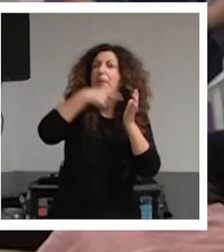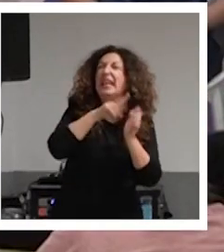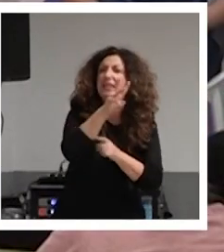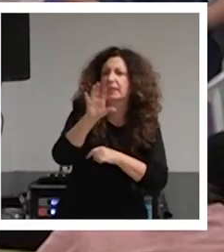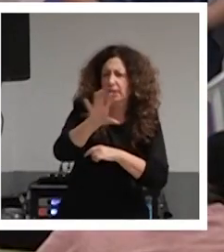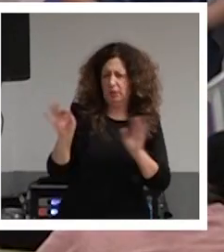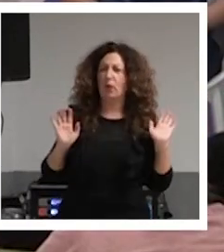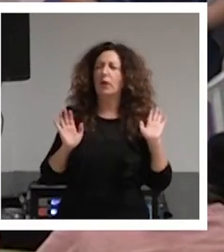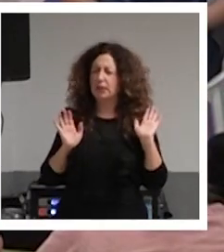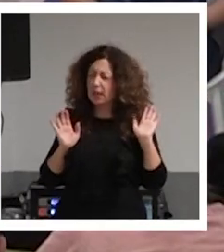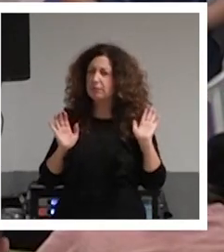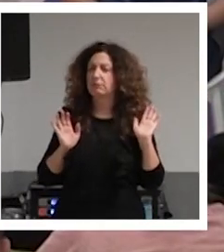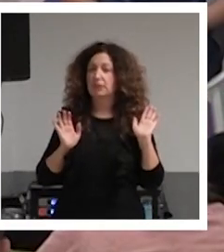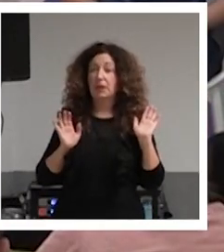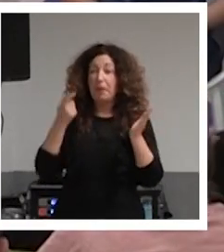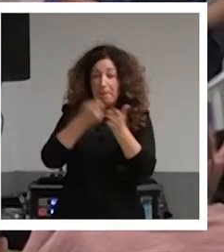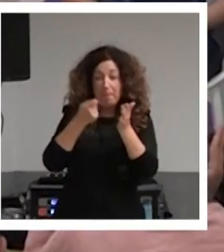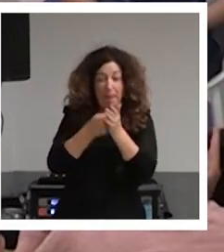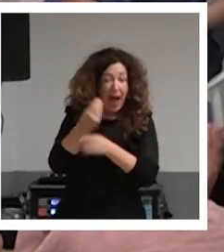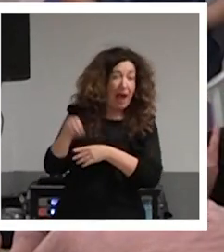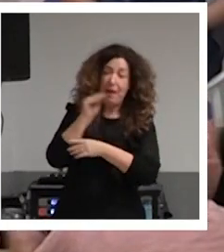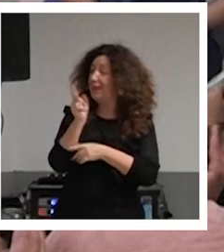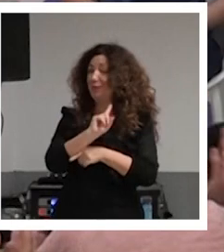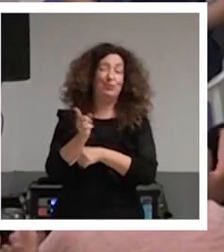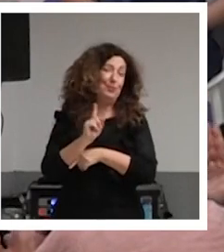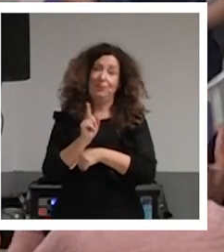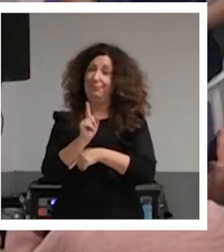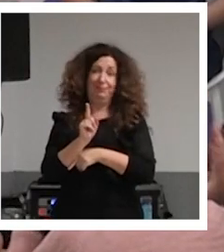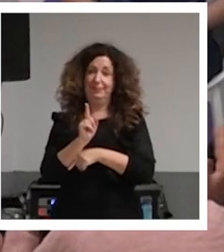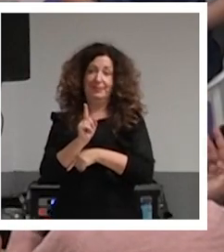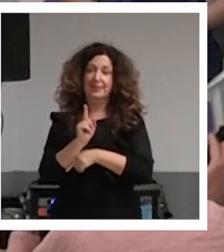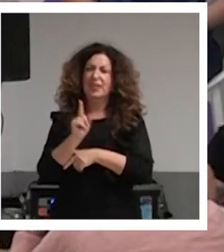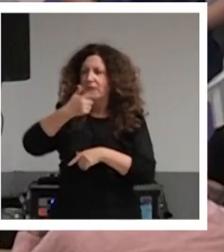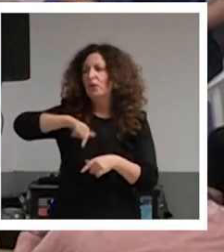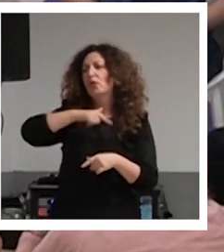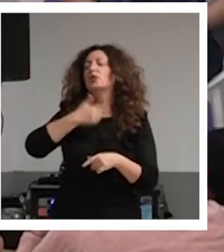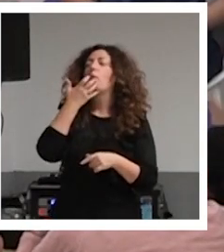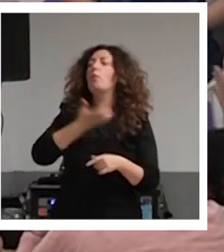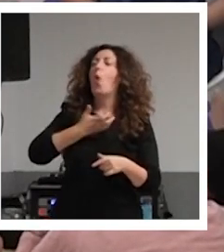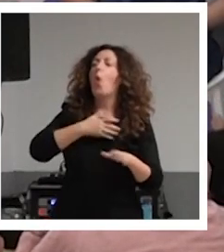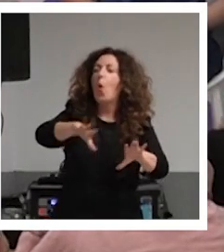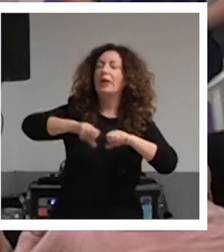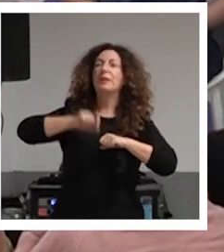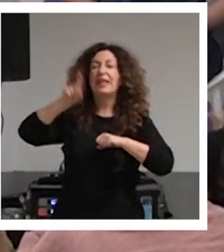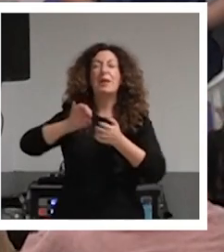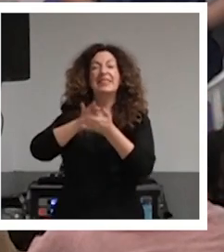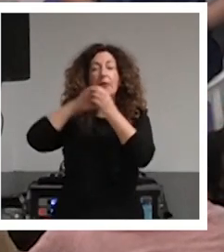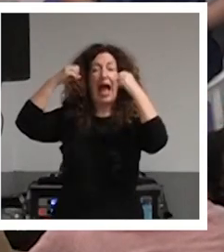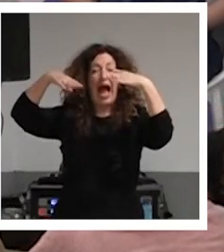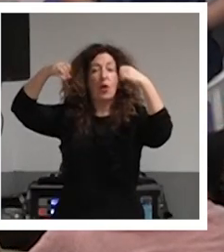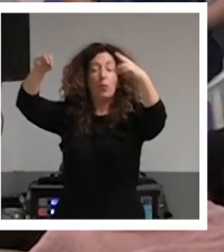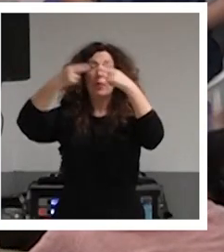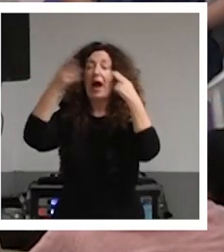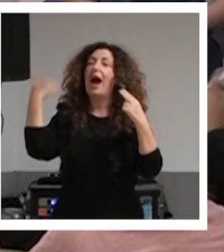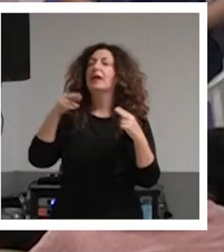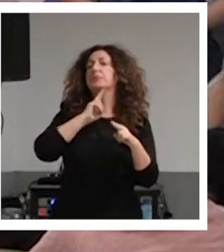euros sin costarle ni un euro más al ayuntamiento Nosotros hemos remu municipalizado el servicio de alumbrado público de una empresa